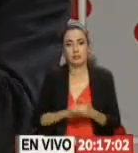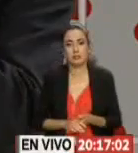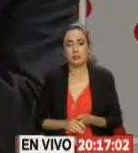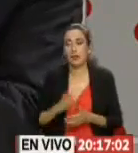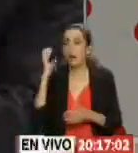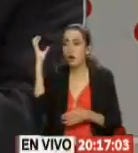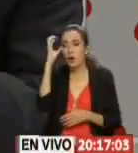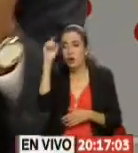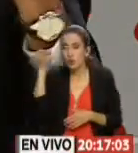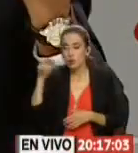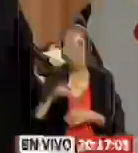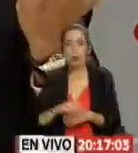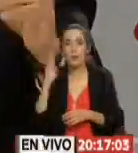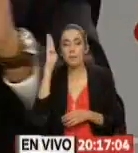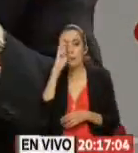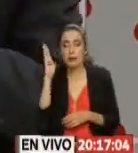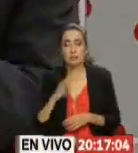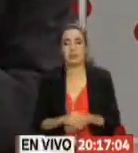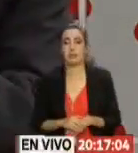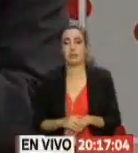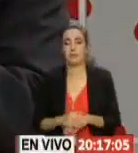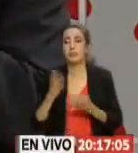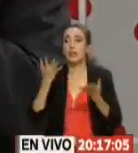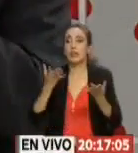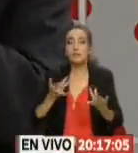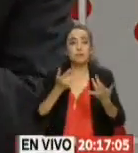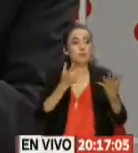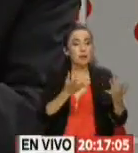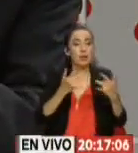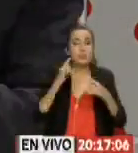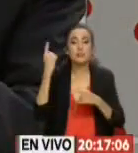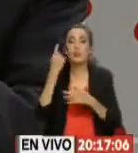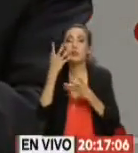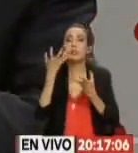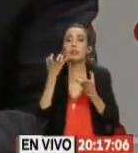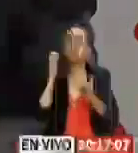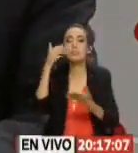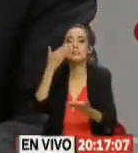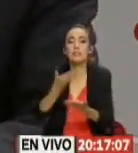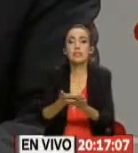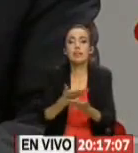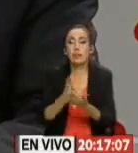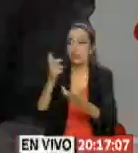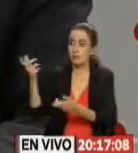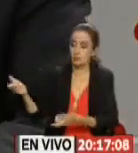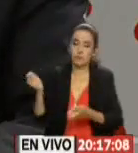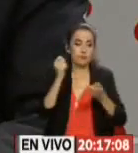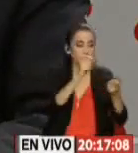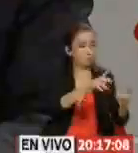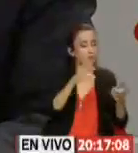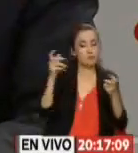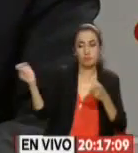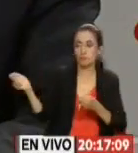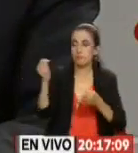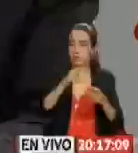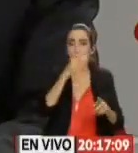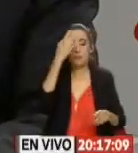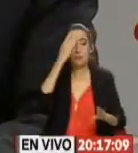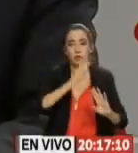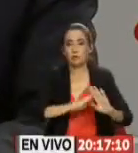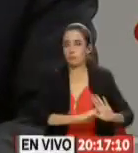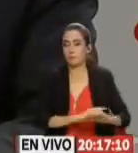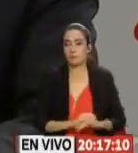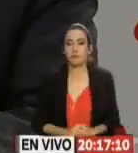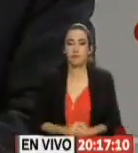Colombia, están en Brasil, están en Curazao, esperando simplemente llegar a Venezuela, pero hay una dictadura que lo impide. Yo creo